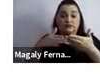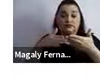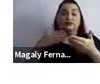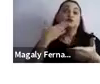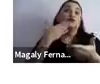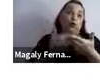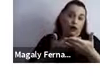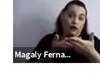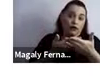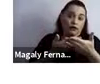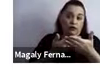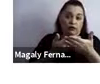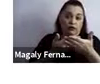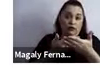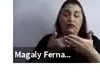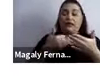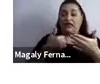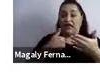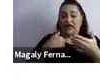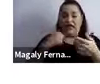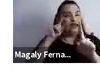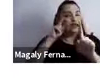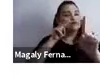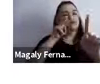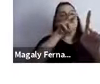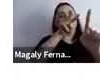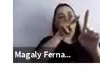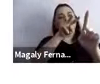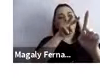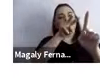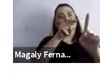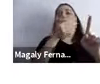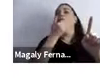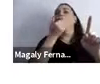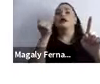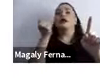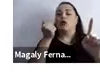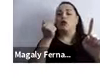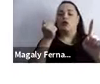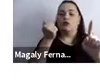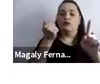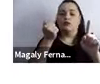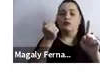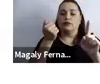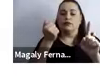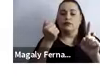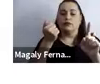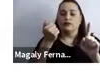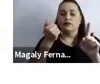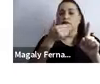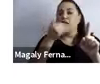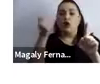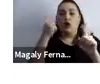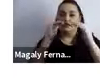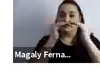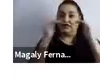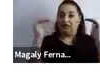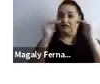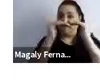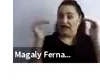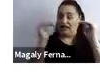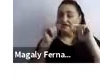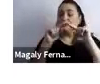bueno tener un horizonte siempre de la mejor, de los mejores niveles, pero hay que